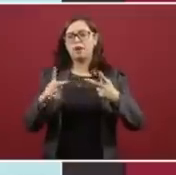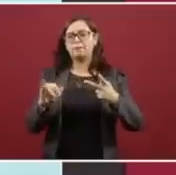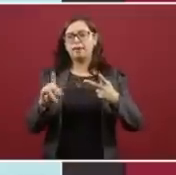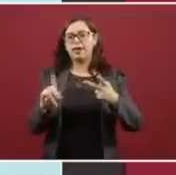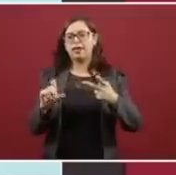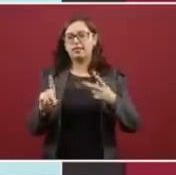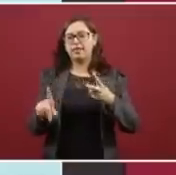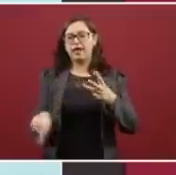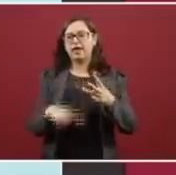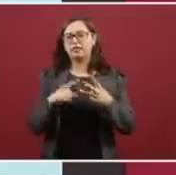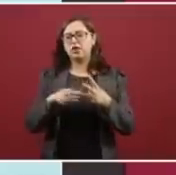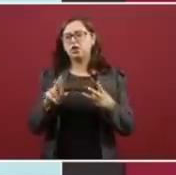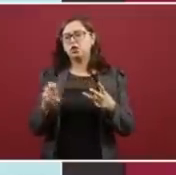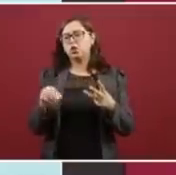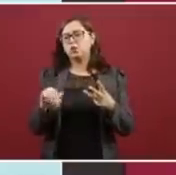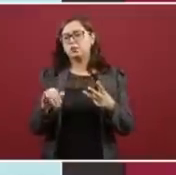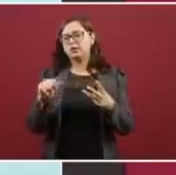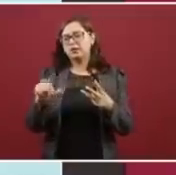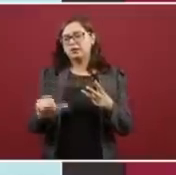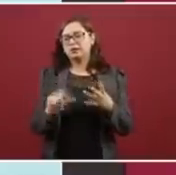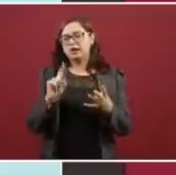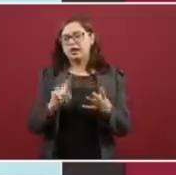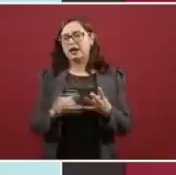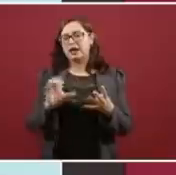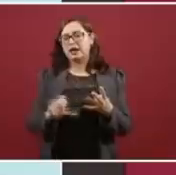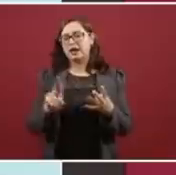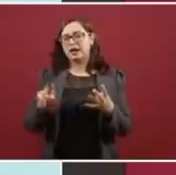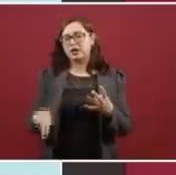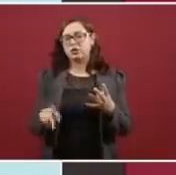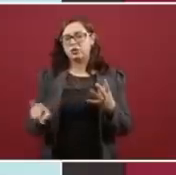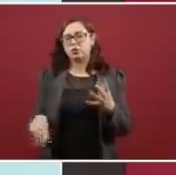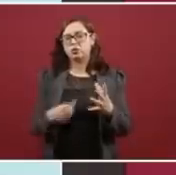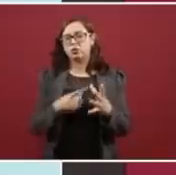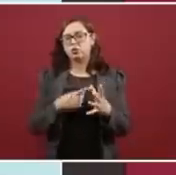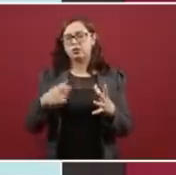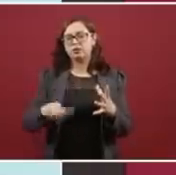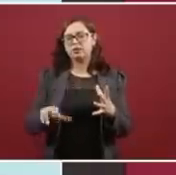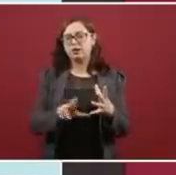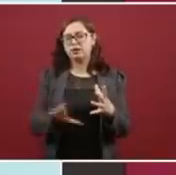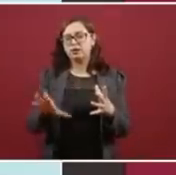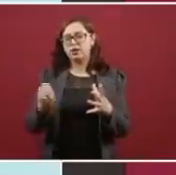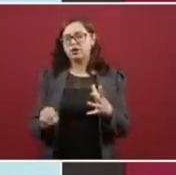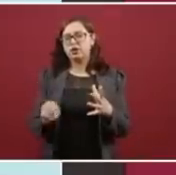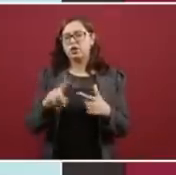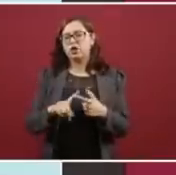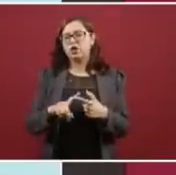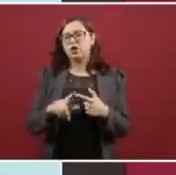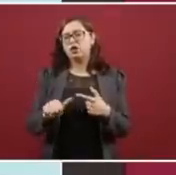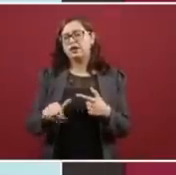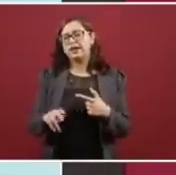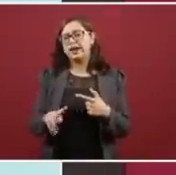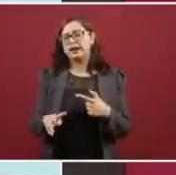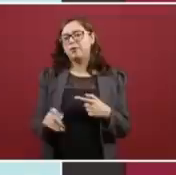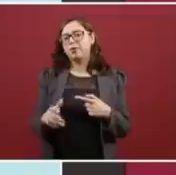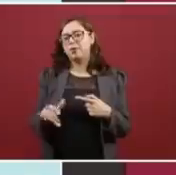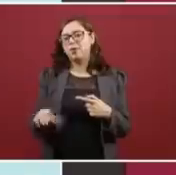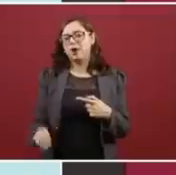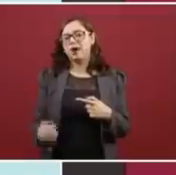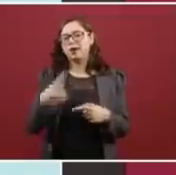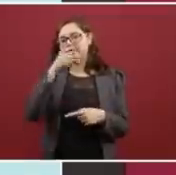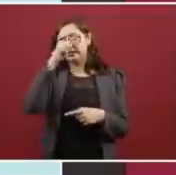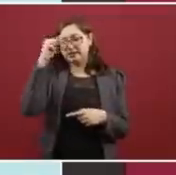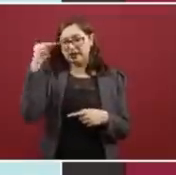romita guanajuato en cancún benito juárez quintana roo navojoa sonora bahía de banderas en